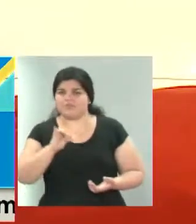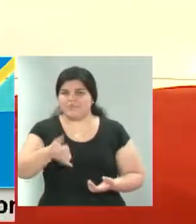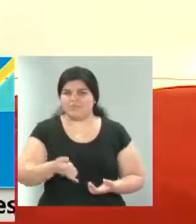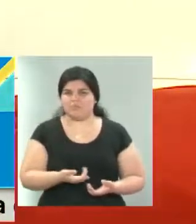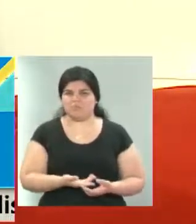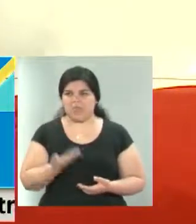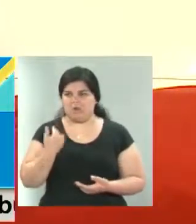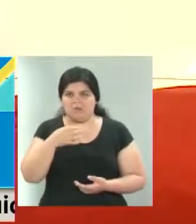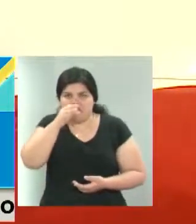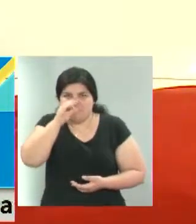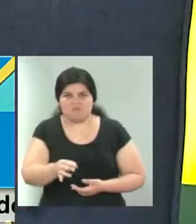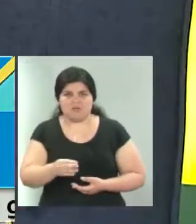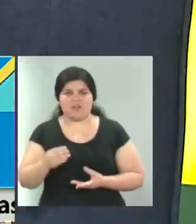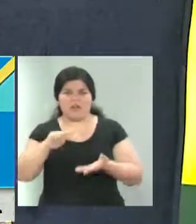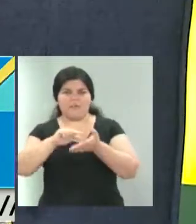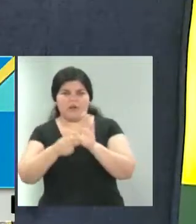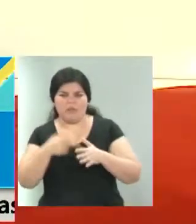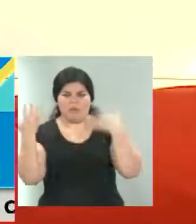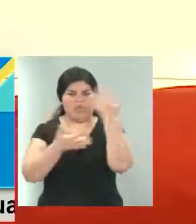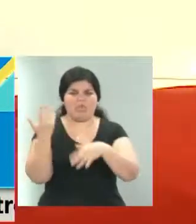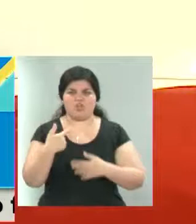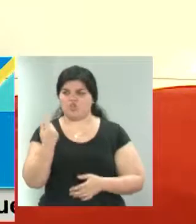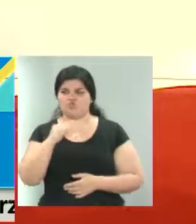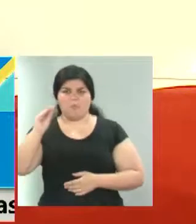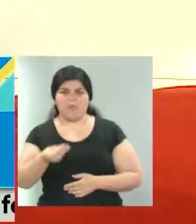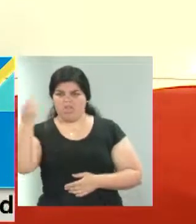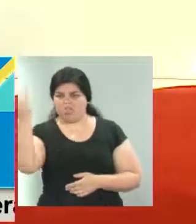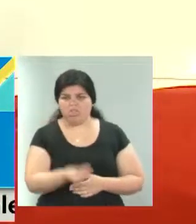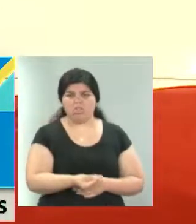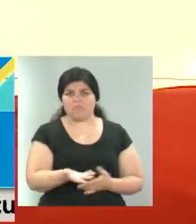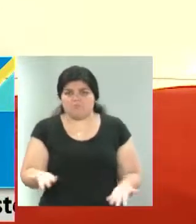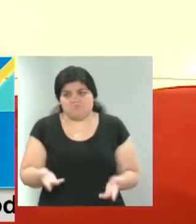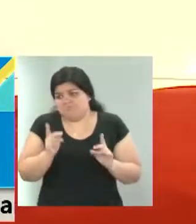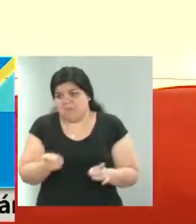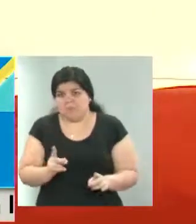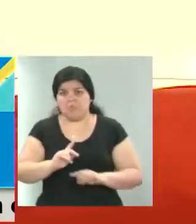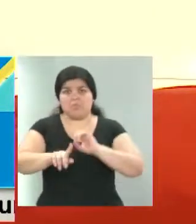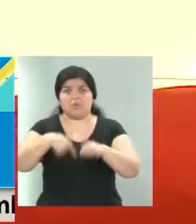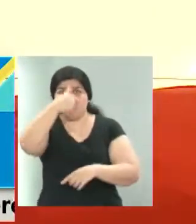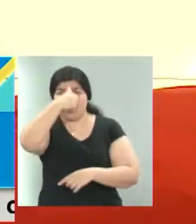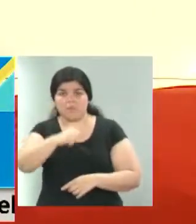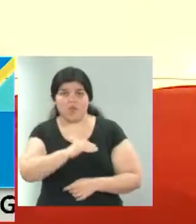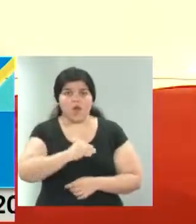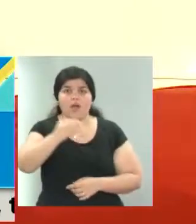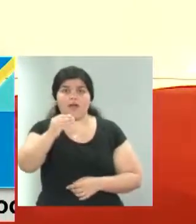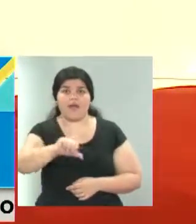hubiese ocurrido hacer desmanes porque perdíamos el ascenso. El otro domingo, vamos, lo ganamos con el mismo rival y terminamos en un escándalo.